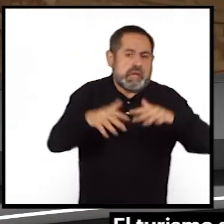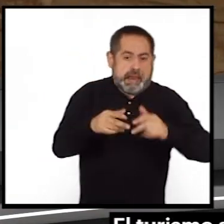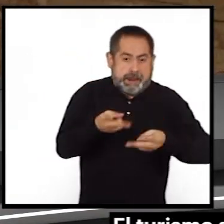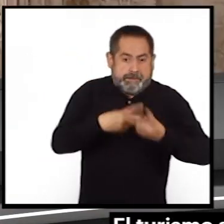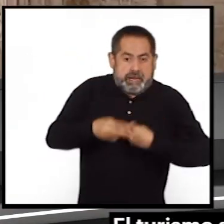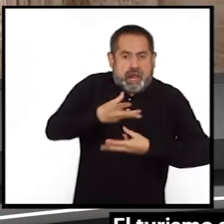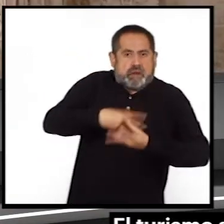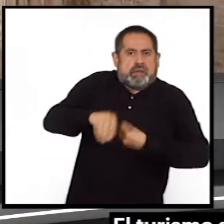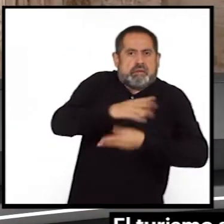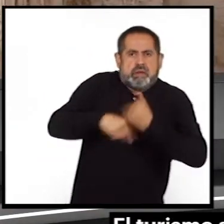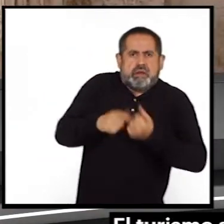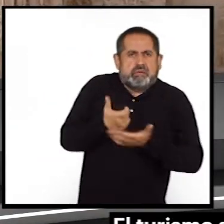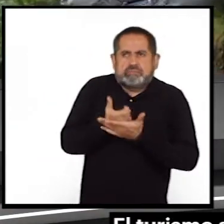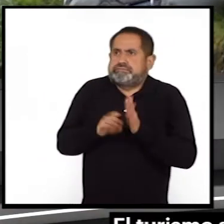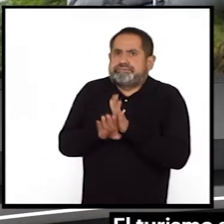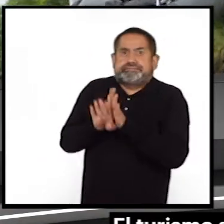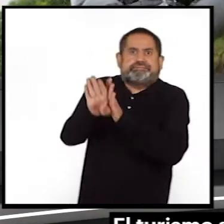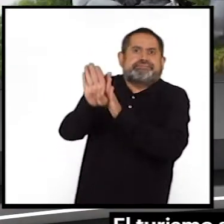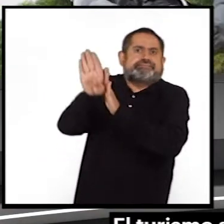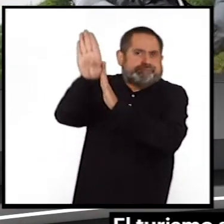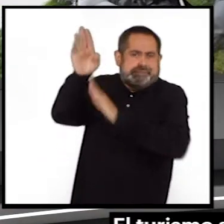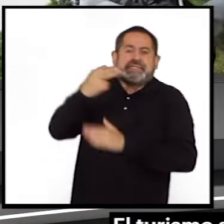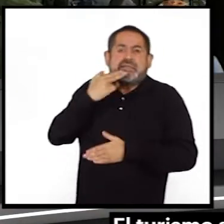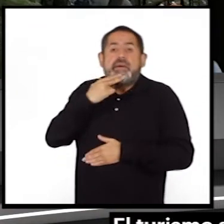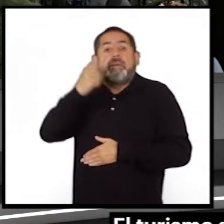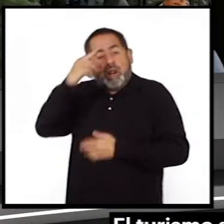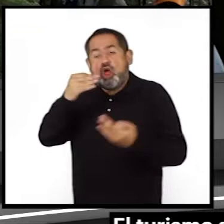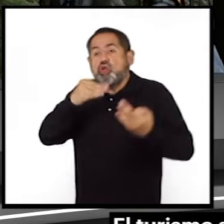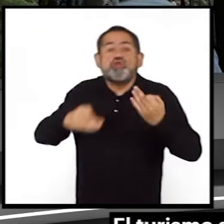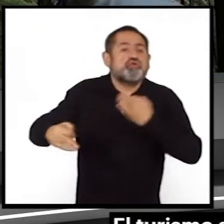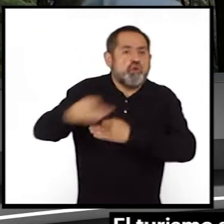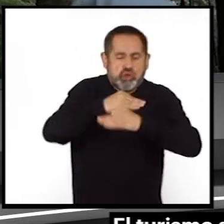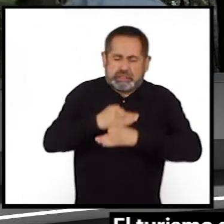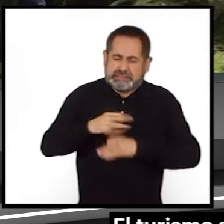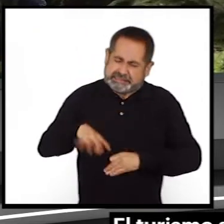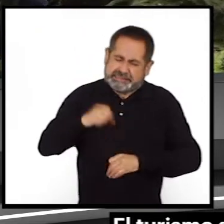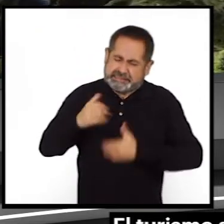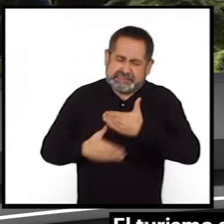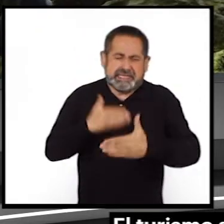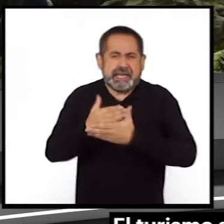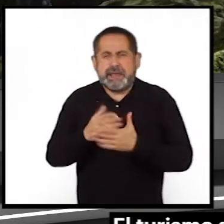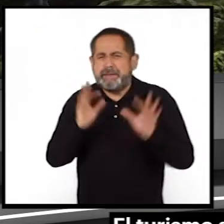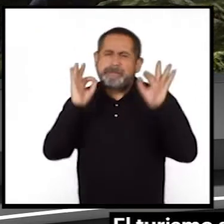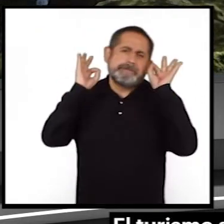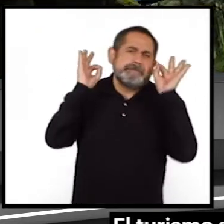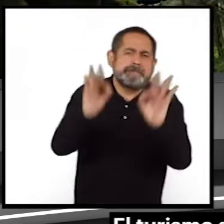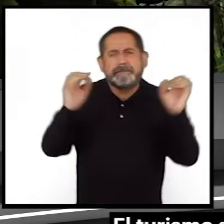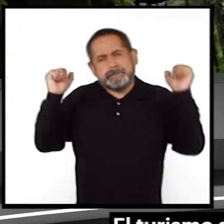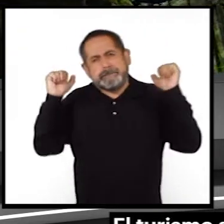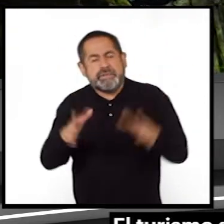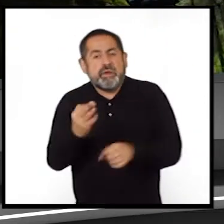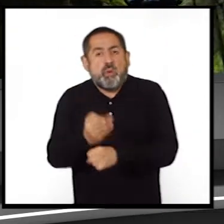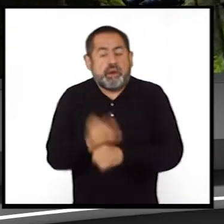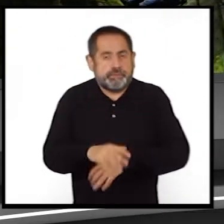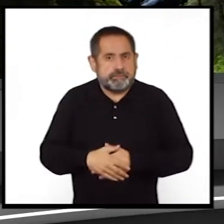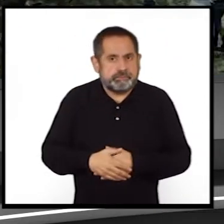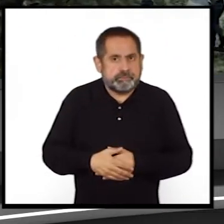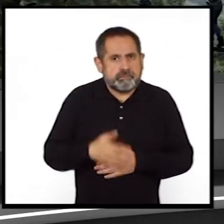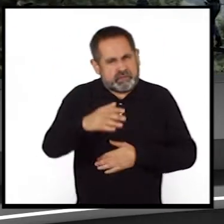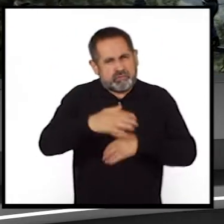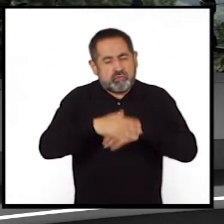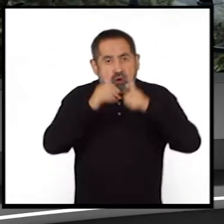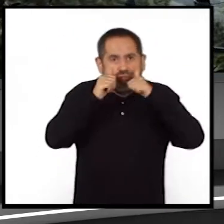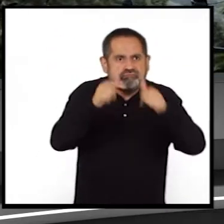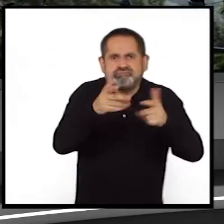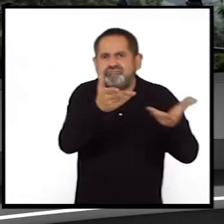es la palanca de desarrollo que nos permitirá a todas y a todos salir adelante con grandes eventos como este. Los